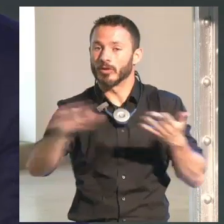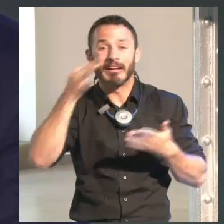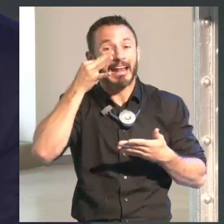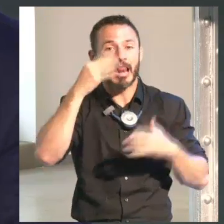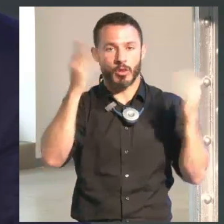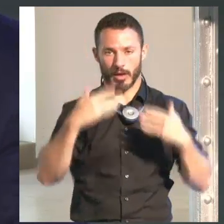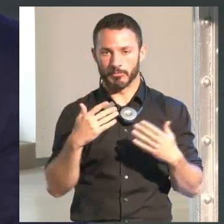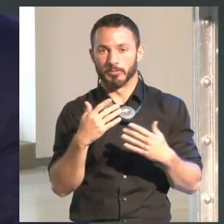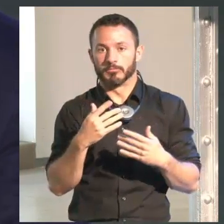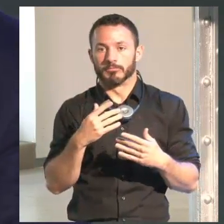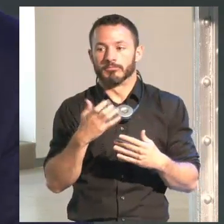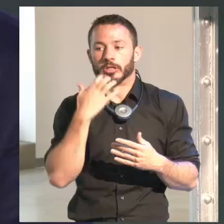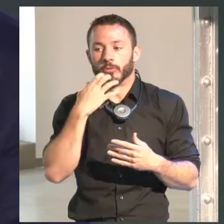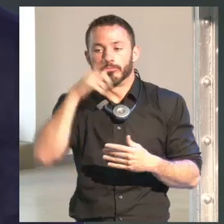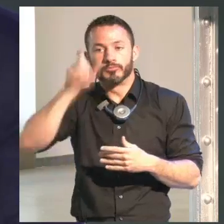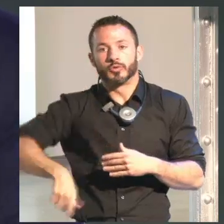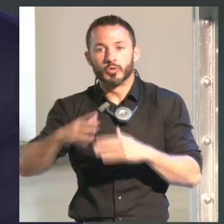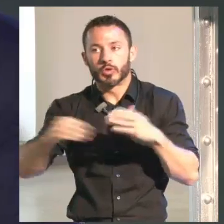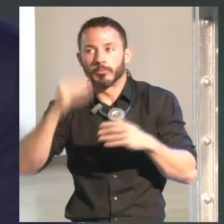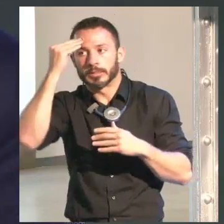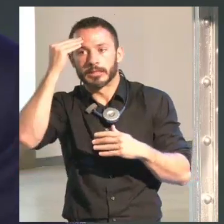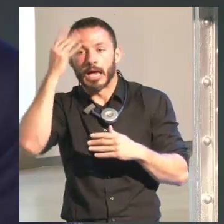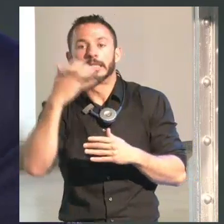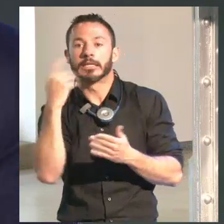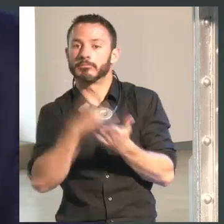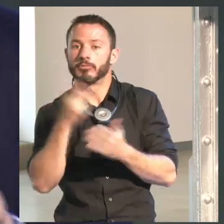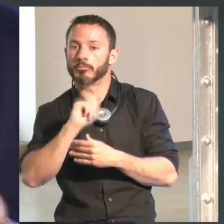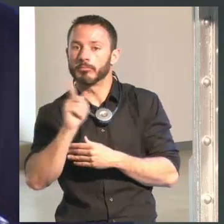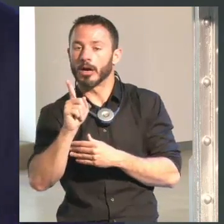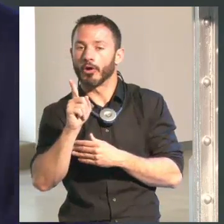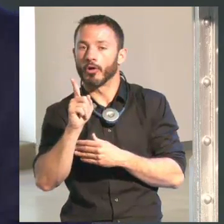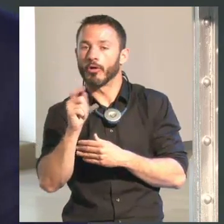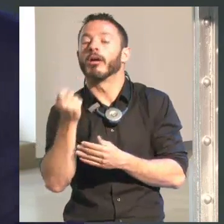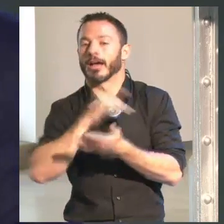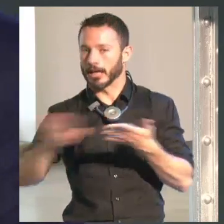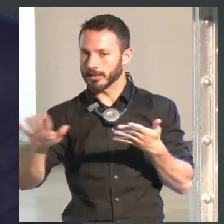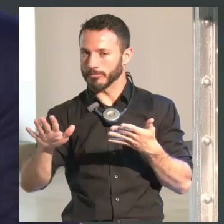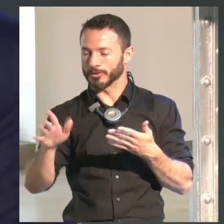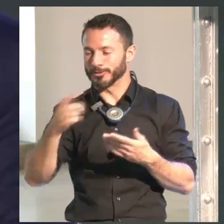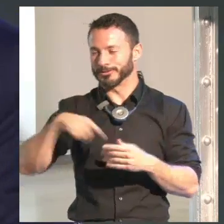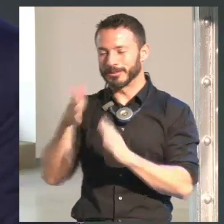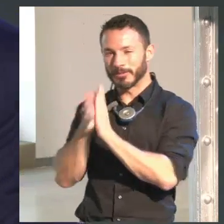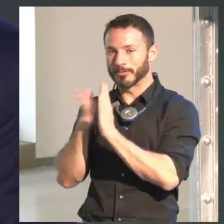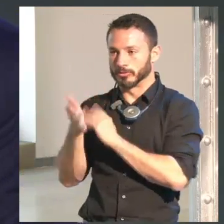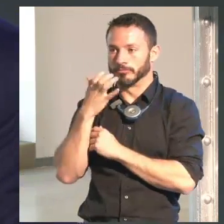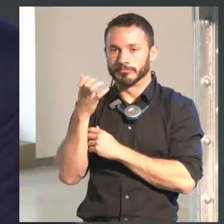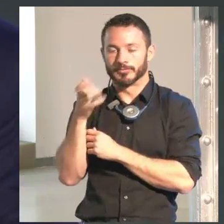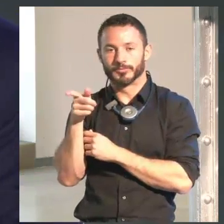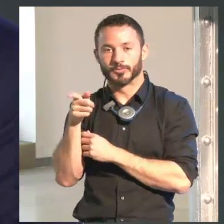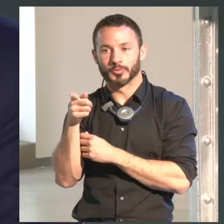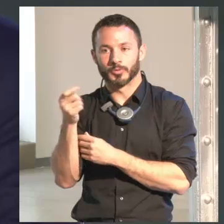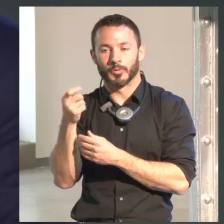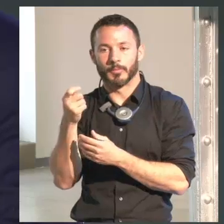¿vale? Entonces, cuando decimos esto no es gratuito, estás pagando otra cosa, la terminología ya nos